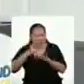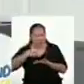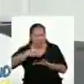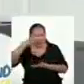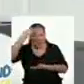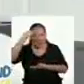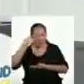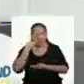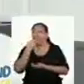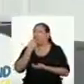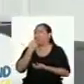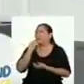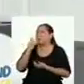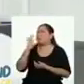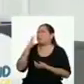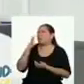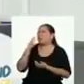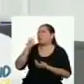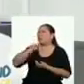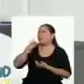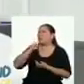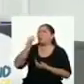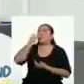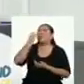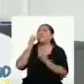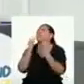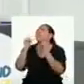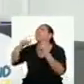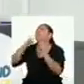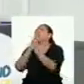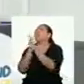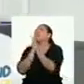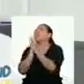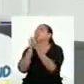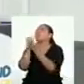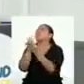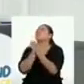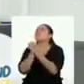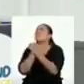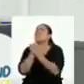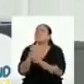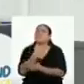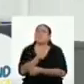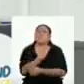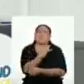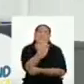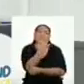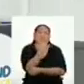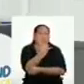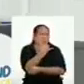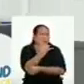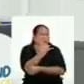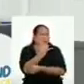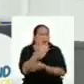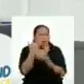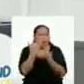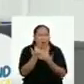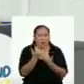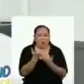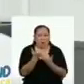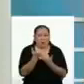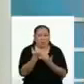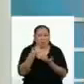menos. Es decir, sí. La llamo porque tiene que ayudarme, profe. Creo que ha metido la pata y ahora estoy